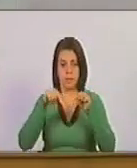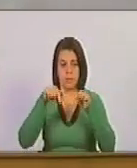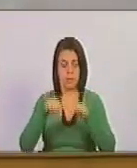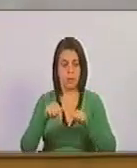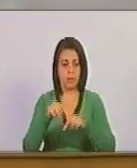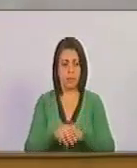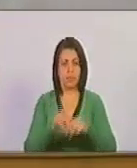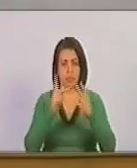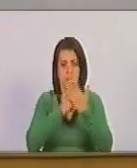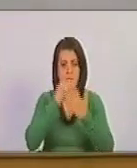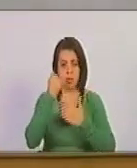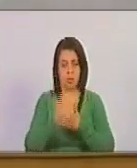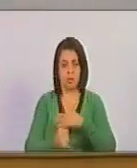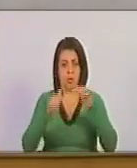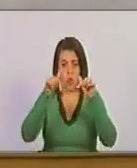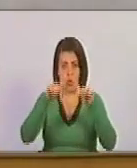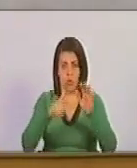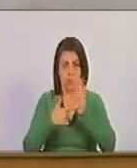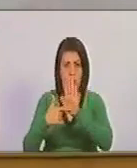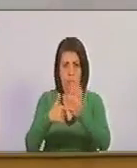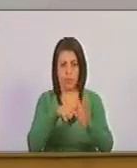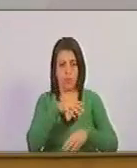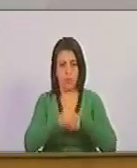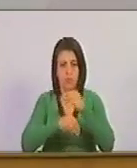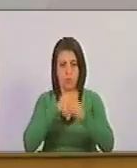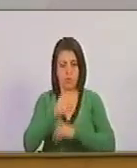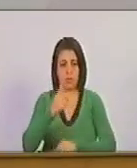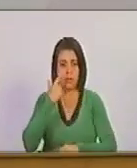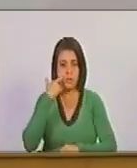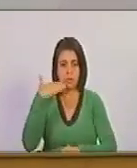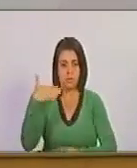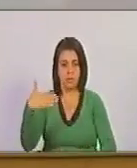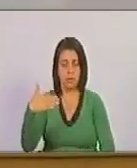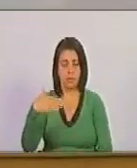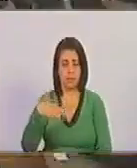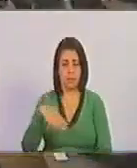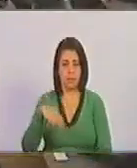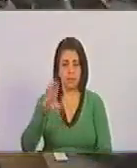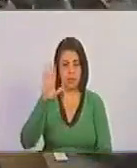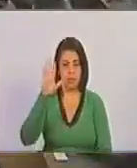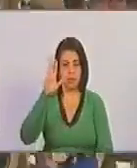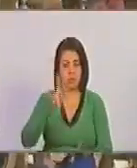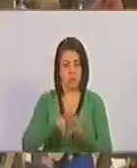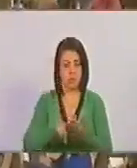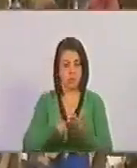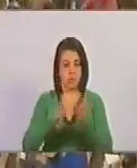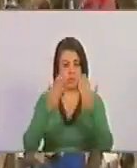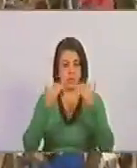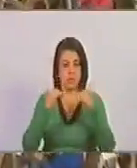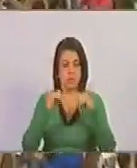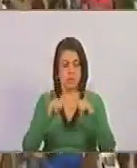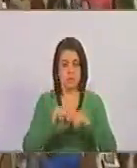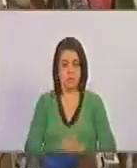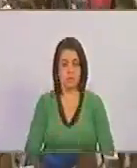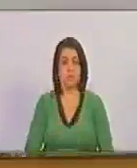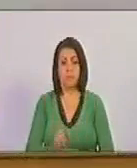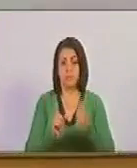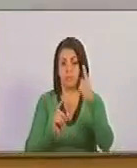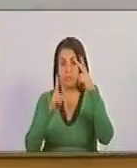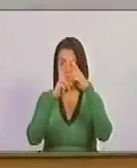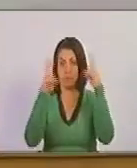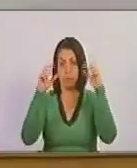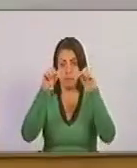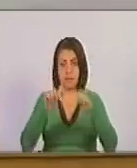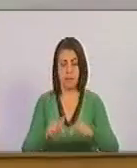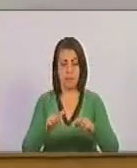proyecto de orden del día presentado sirvanse a manifestar a conocer la costumbre es aprobado primer punto del